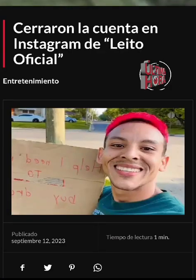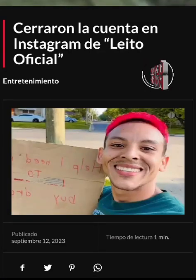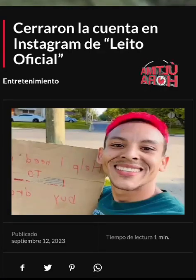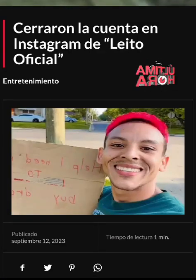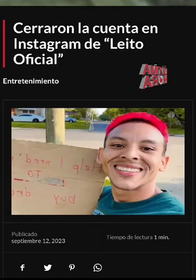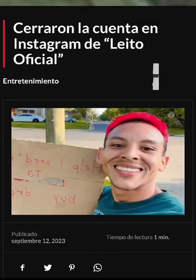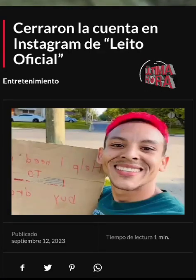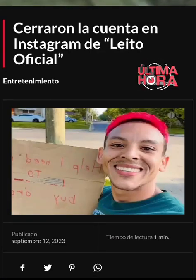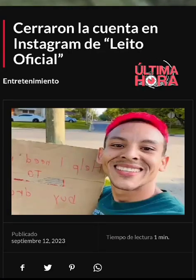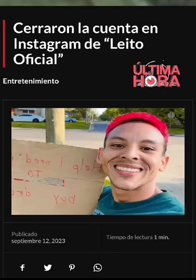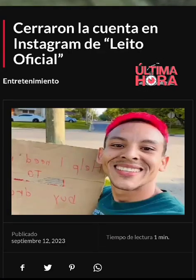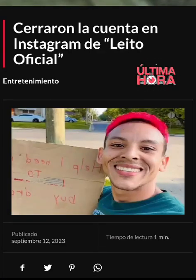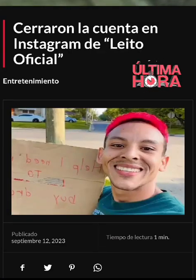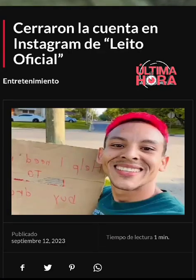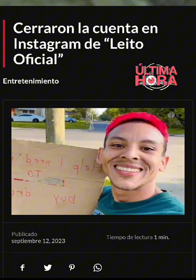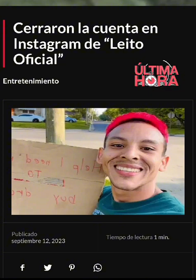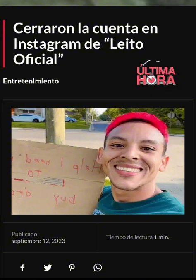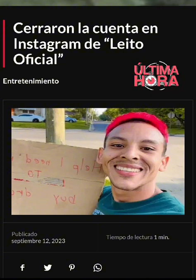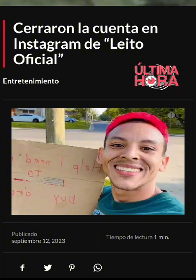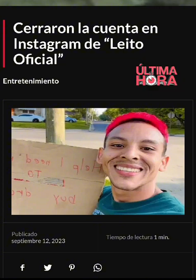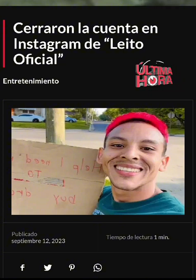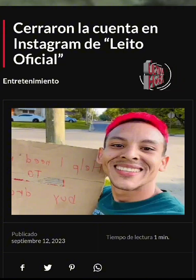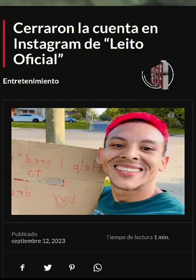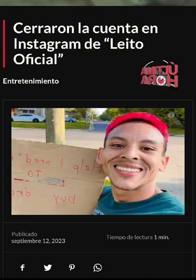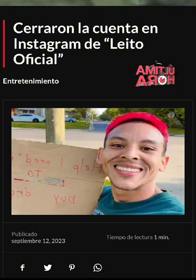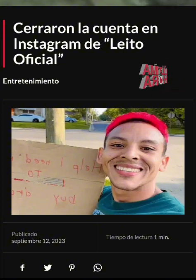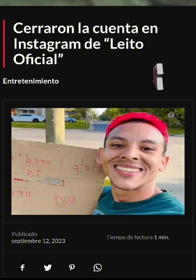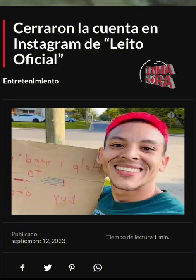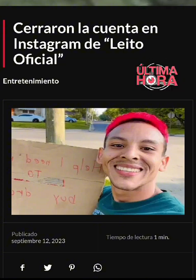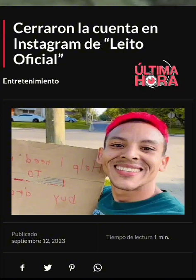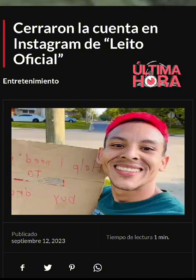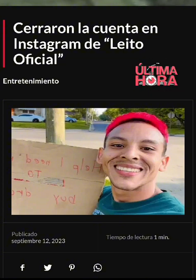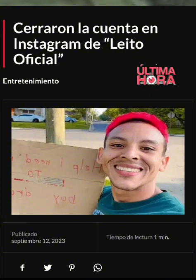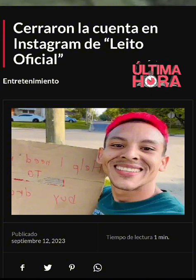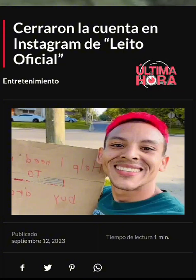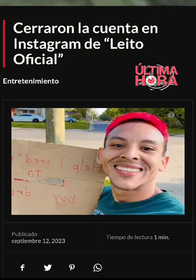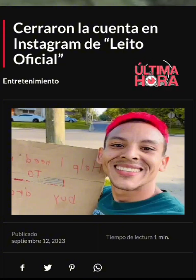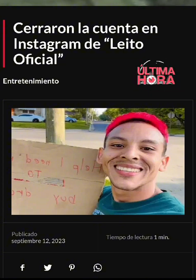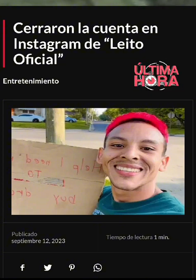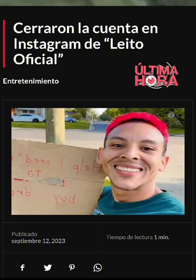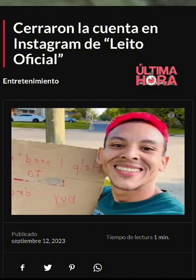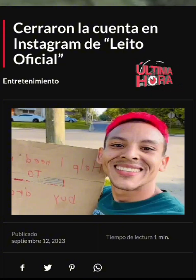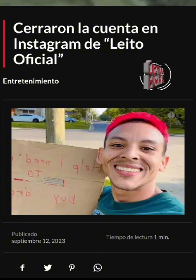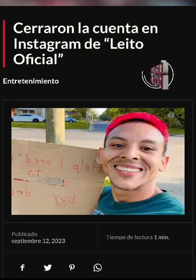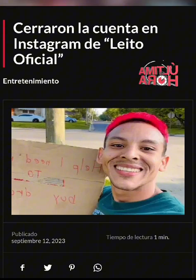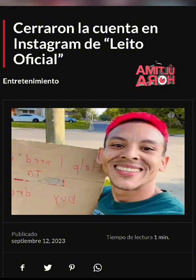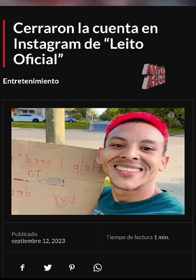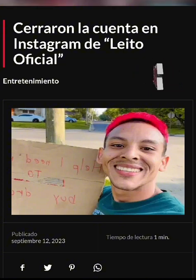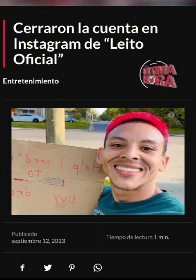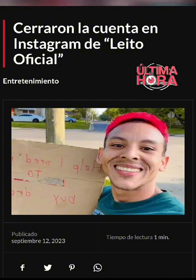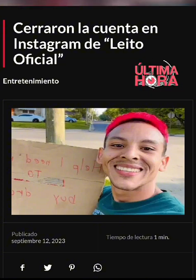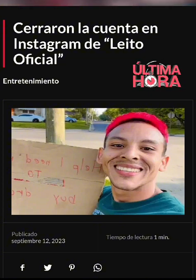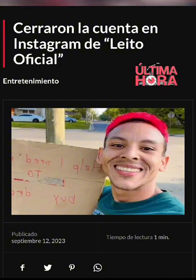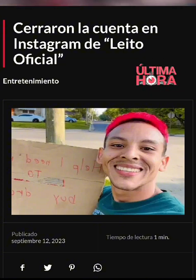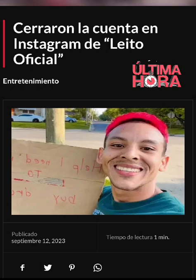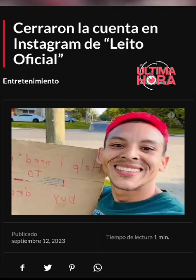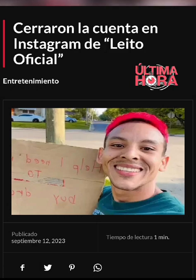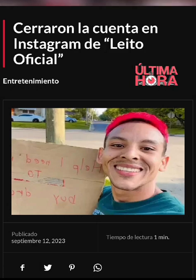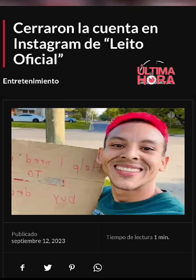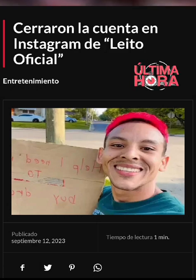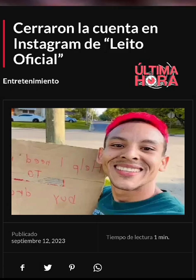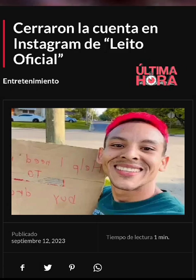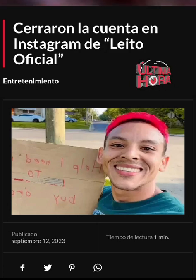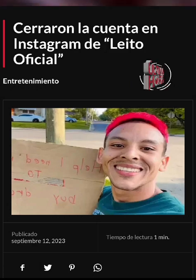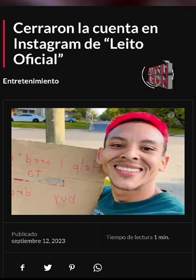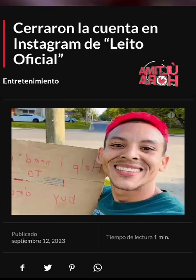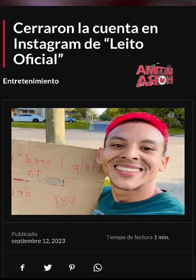O sea, Leito Oficial. Y estoy seguro que por el ritmo que van a acabar con todas sus cuentas. Ahora bien, si